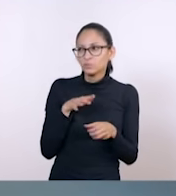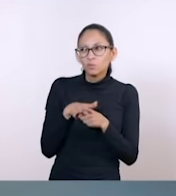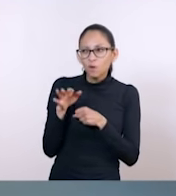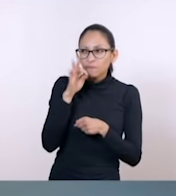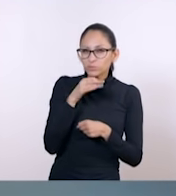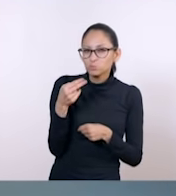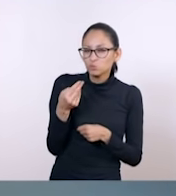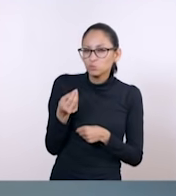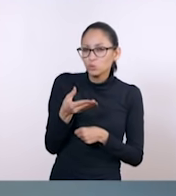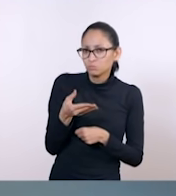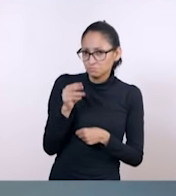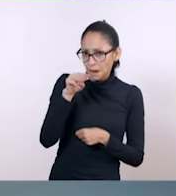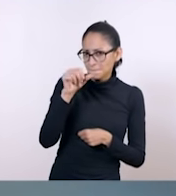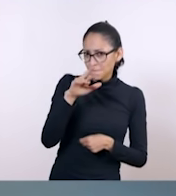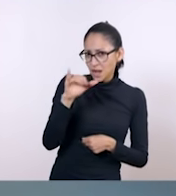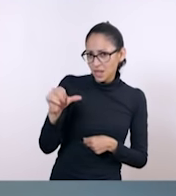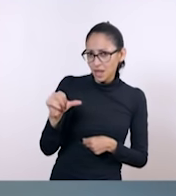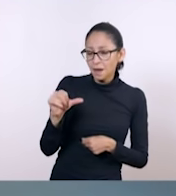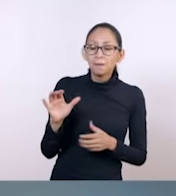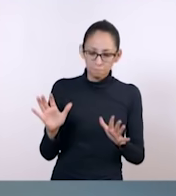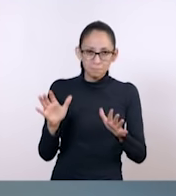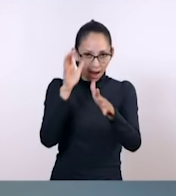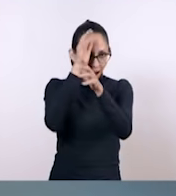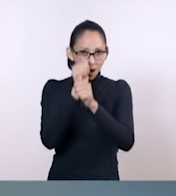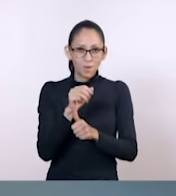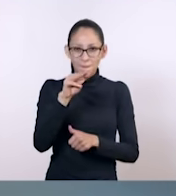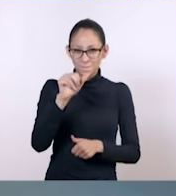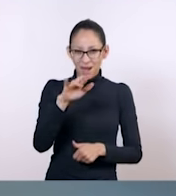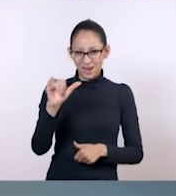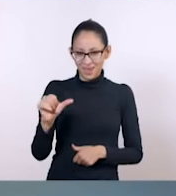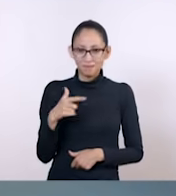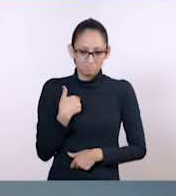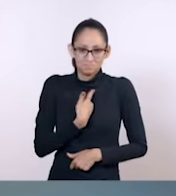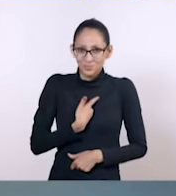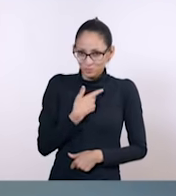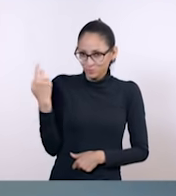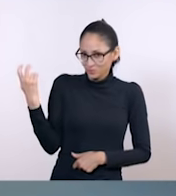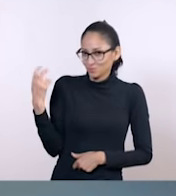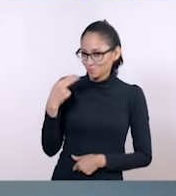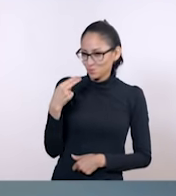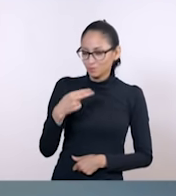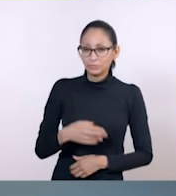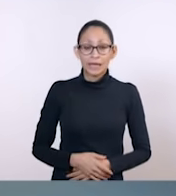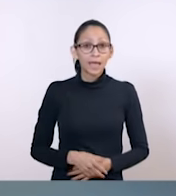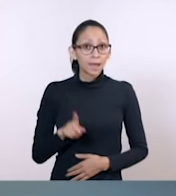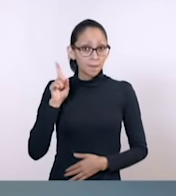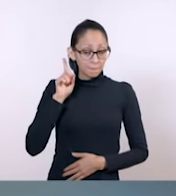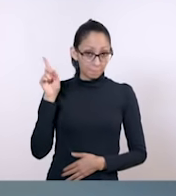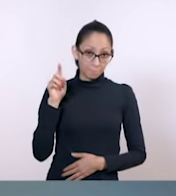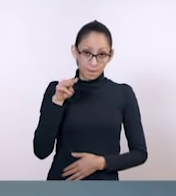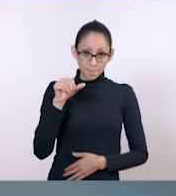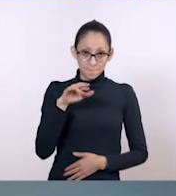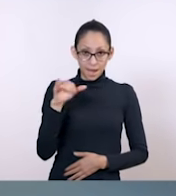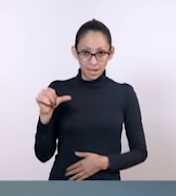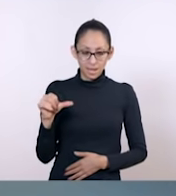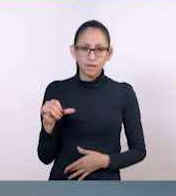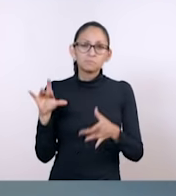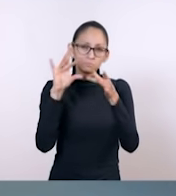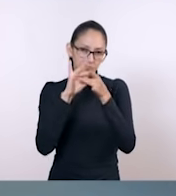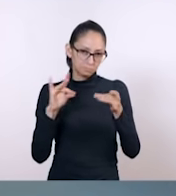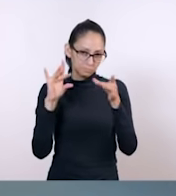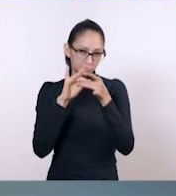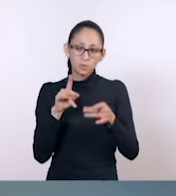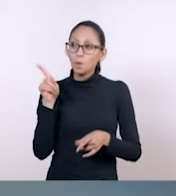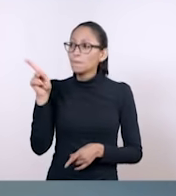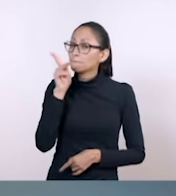Ficticio. ¿Te parece María? María, me gusta mucho ese nombre. Muy bien, bueno, María dice que siente